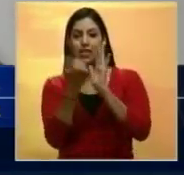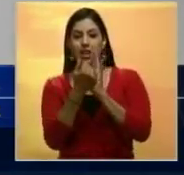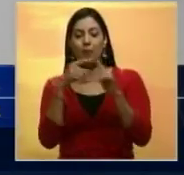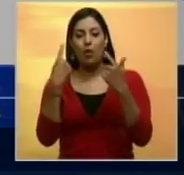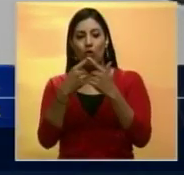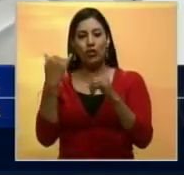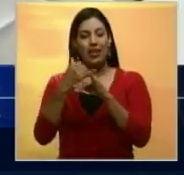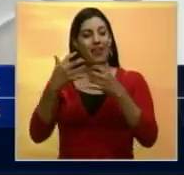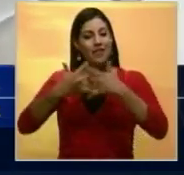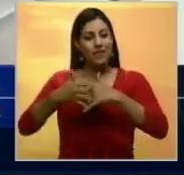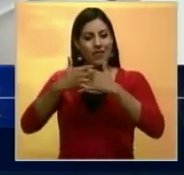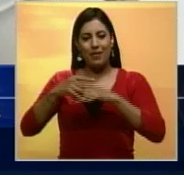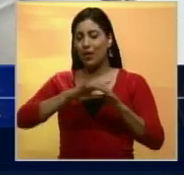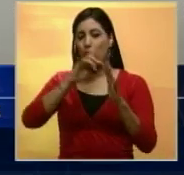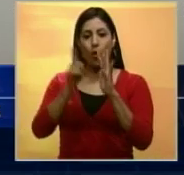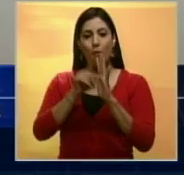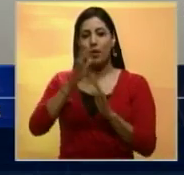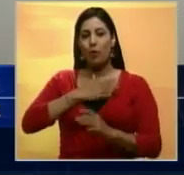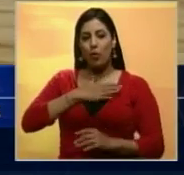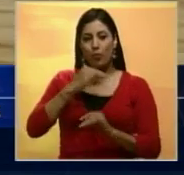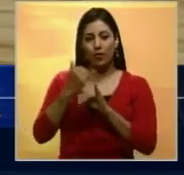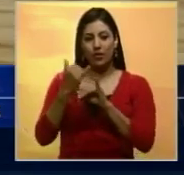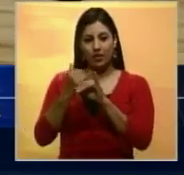Pixel, fabricado enteramente por Google.